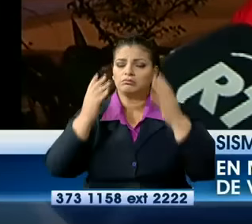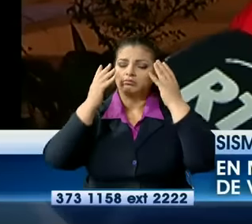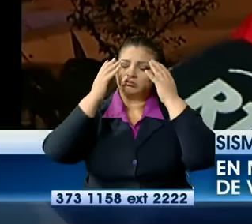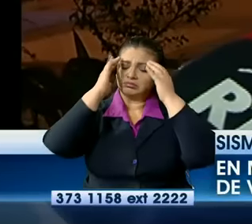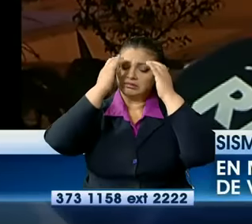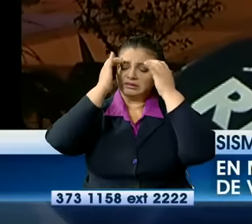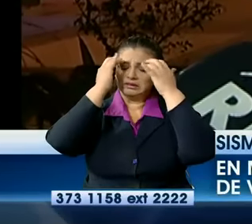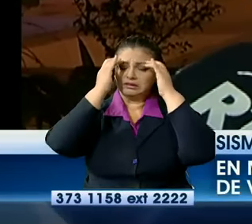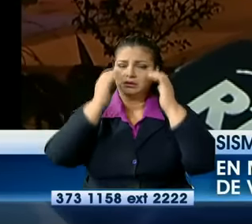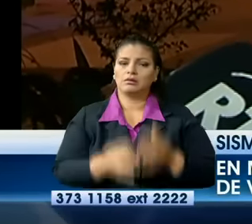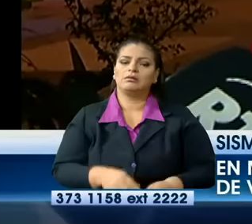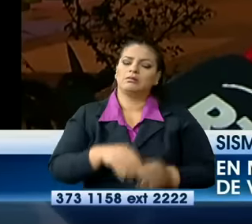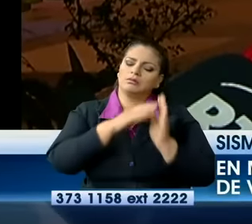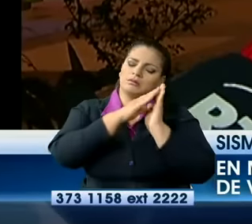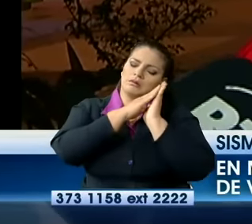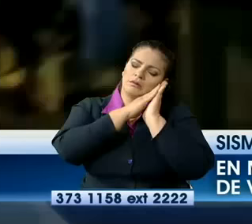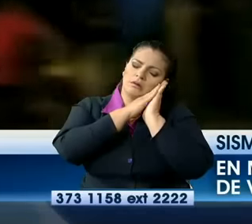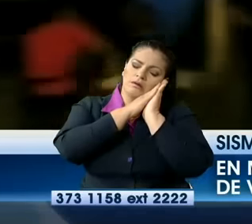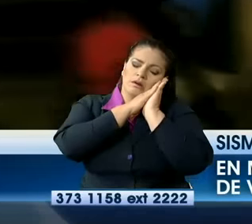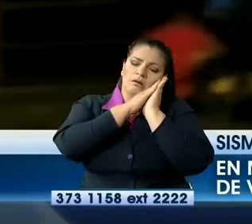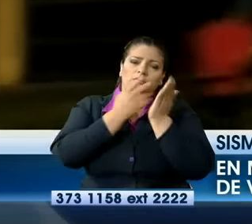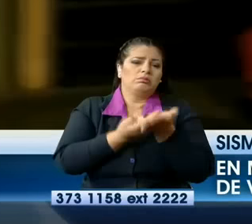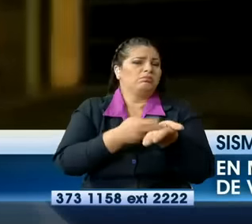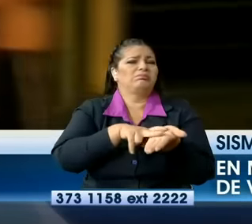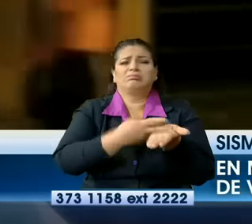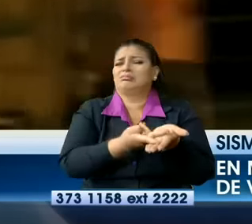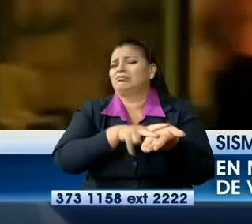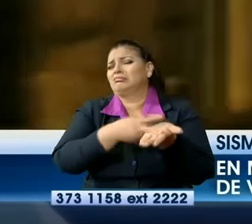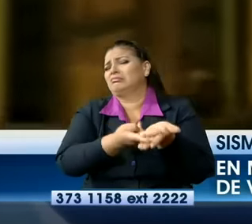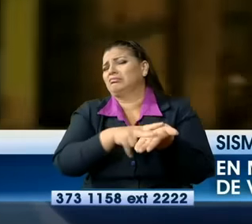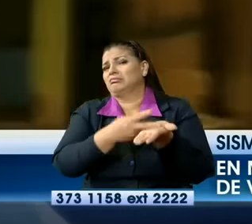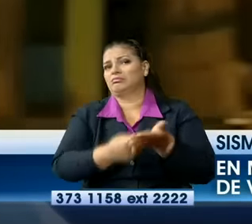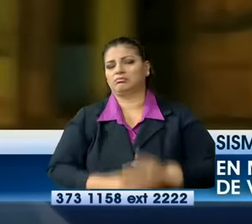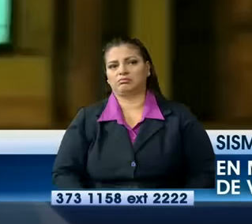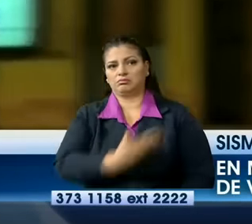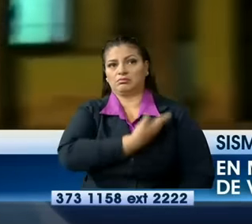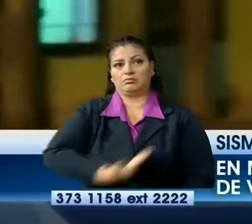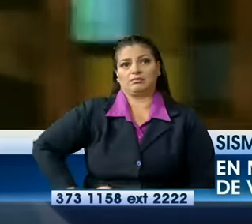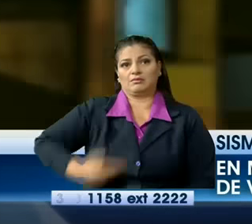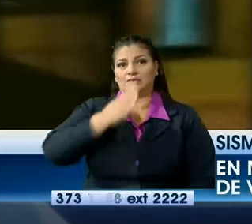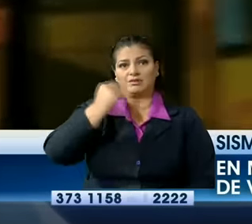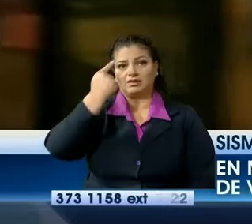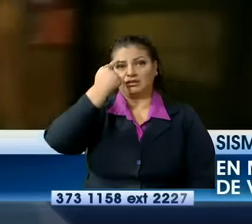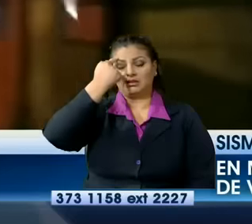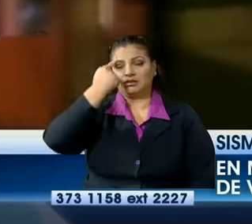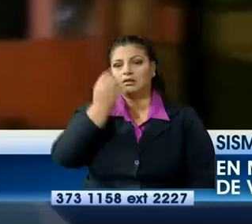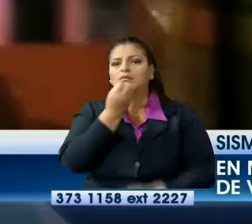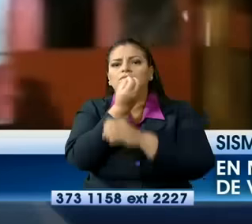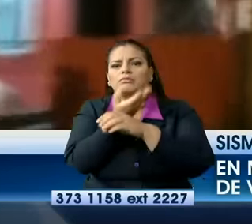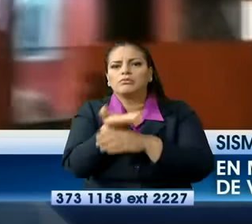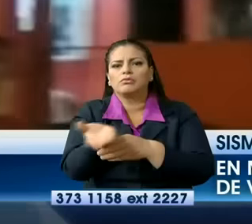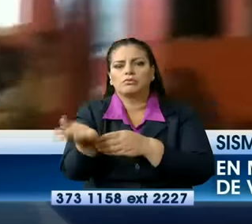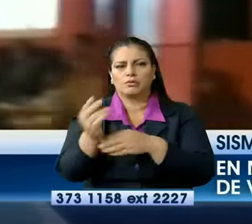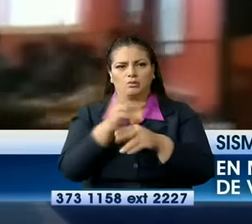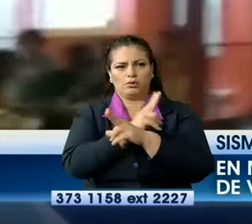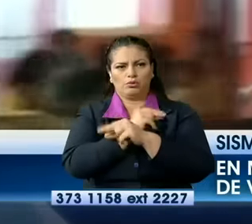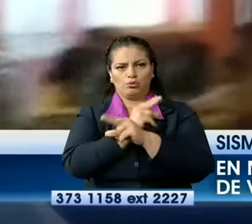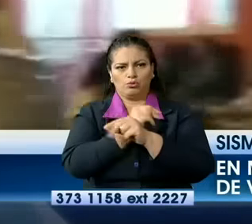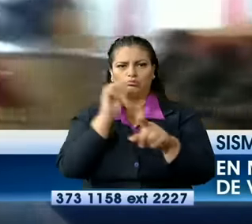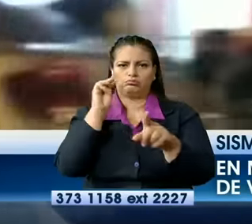porque prácticamente se puede dar nuevamente otro movimiento. El presidente de la República, Rafael Correa, informó en su cuenta de